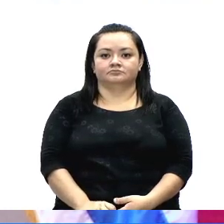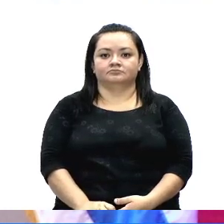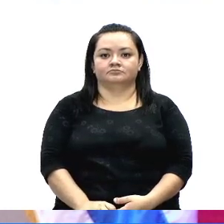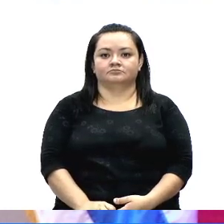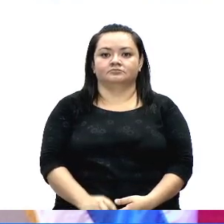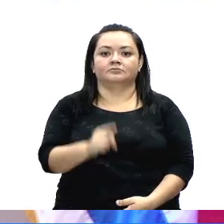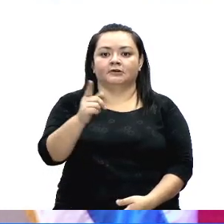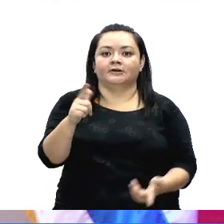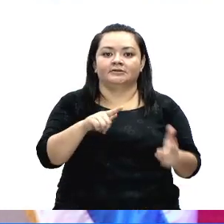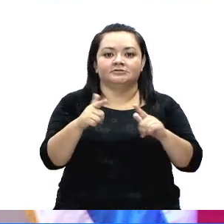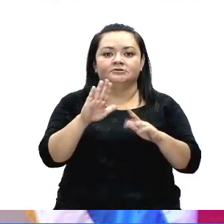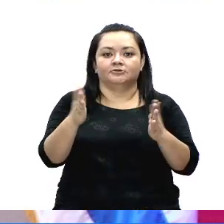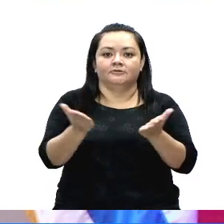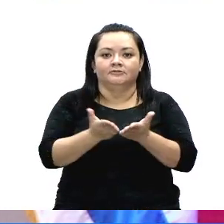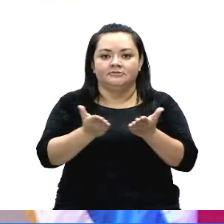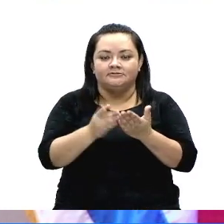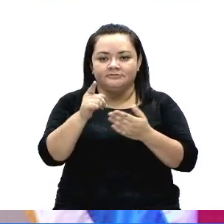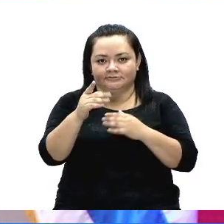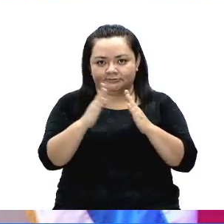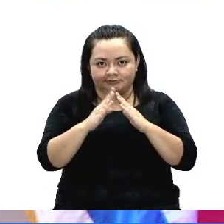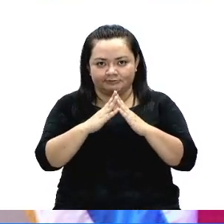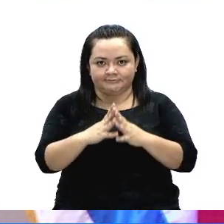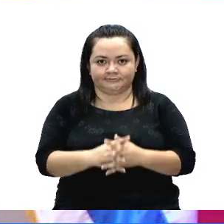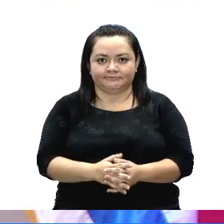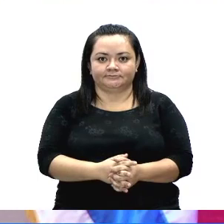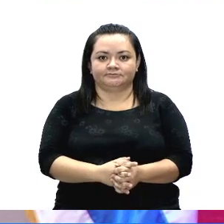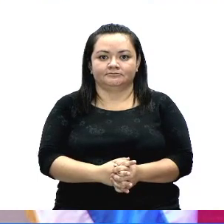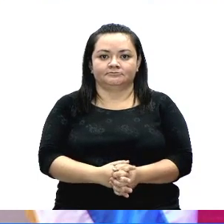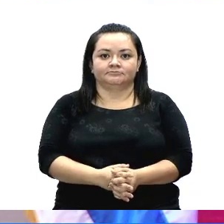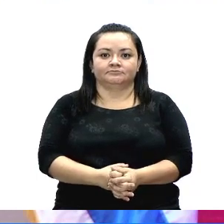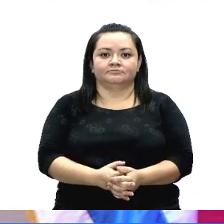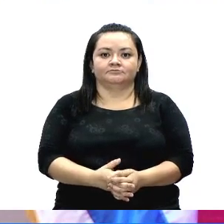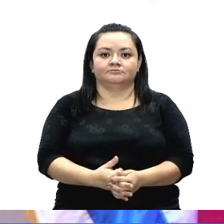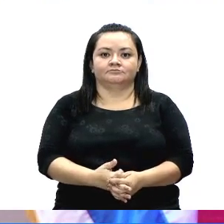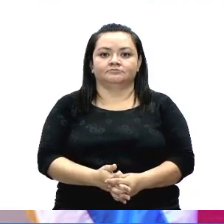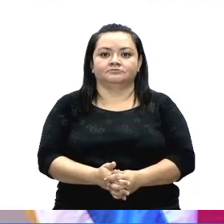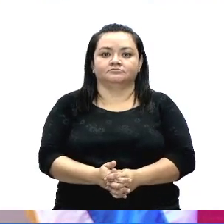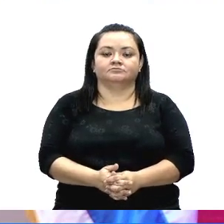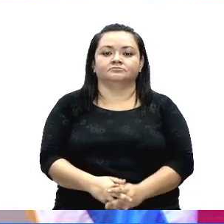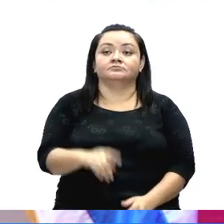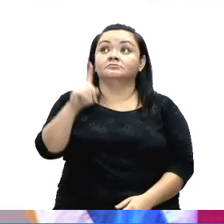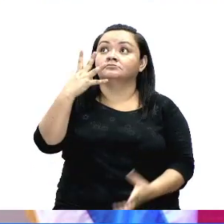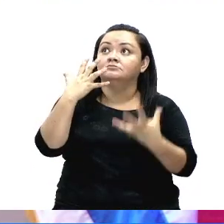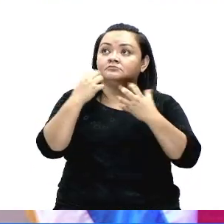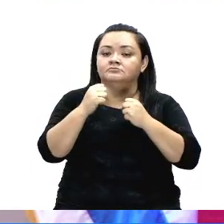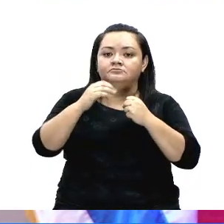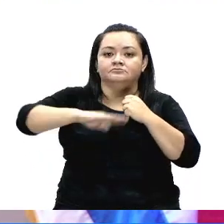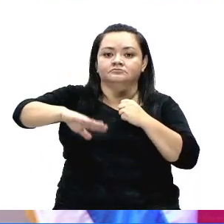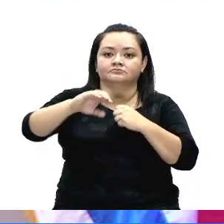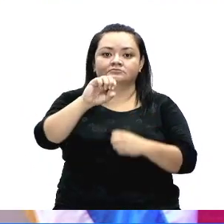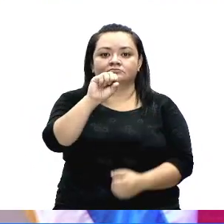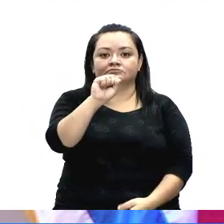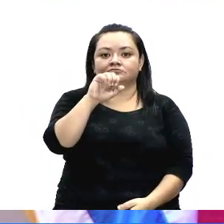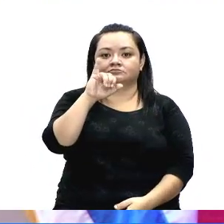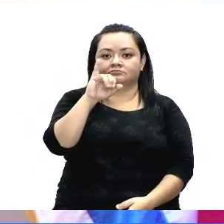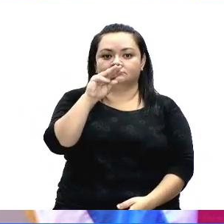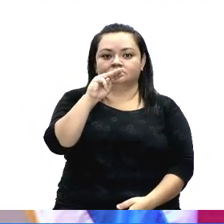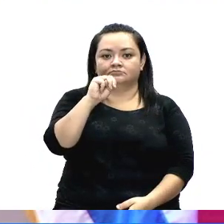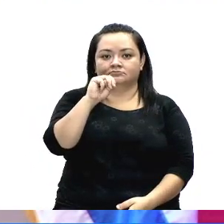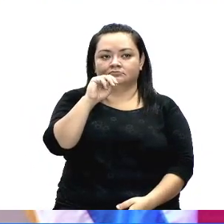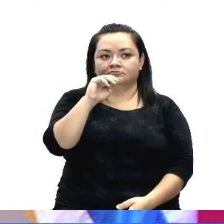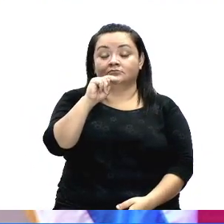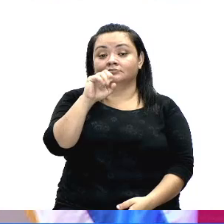tenga lista su biblia y también usa en su casa dios quiere llevarte a ese sinaí a esa comunión